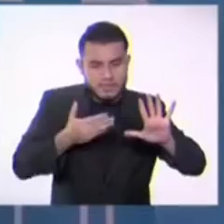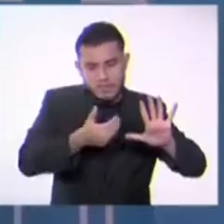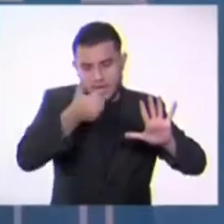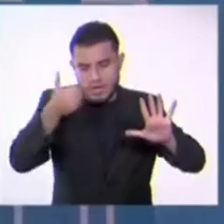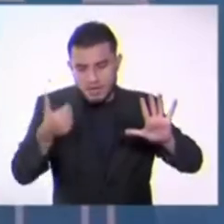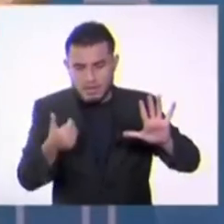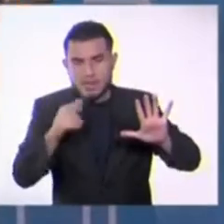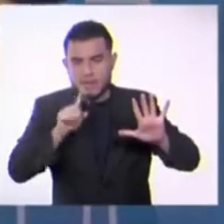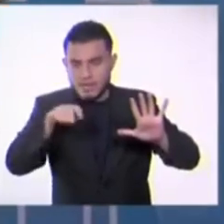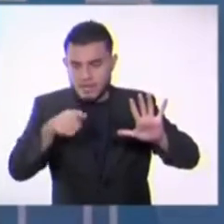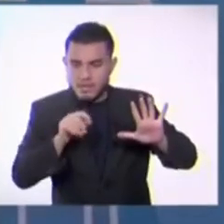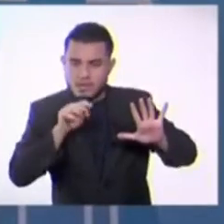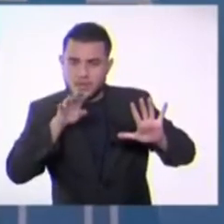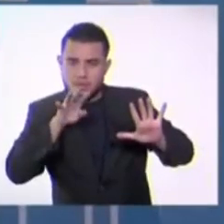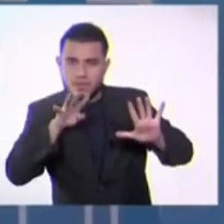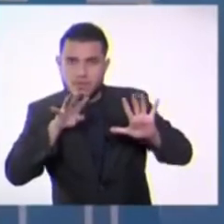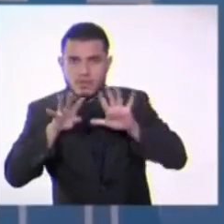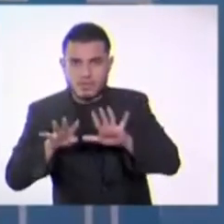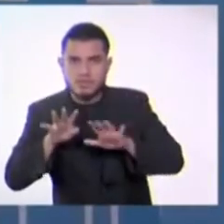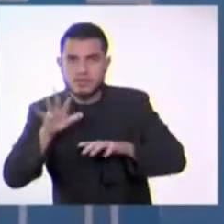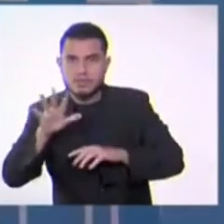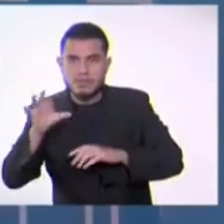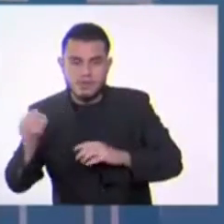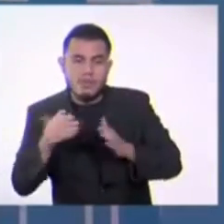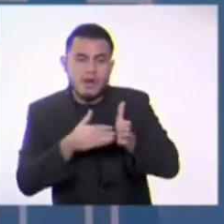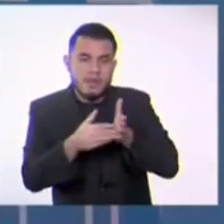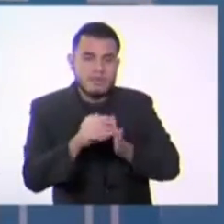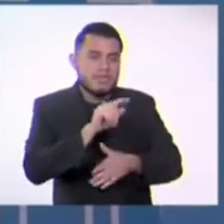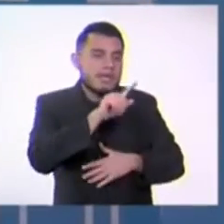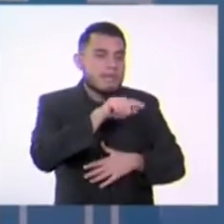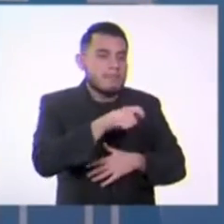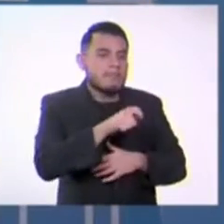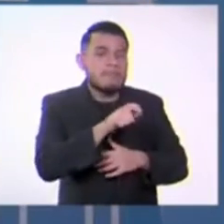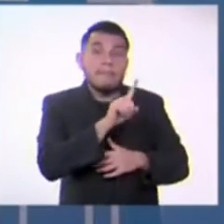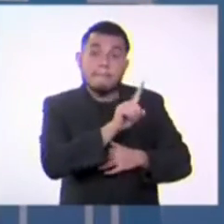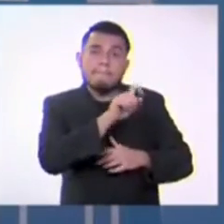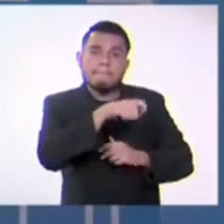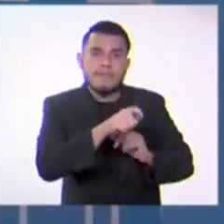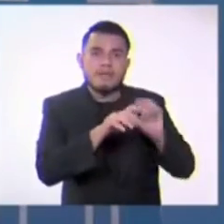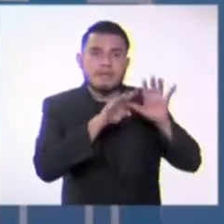vamos hacia atrás y vamos a comenzar en 1945. Para